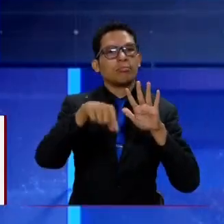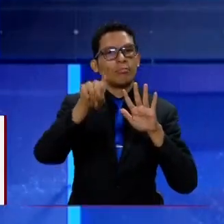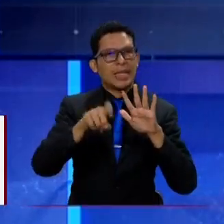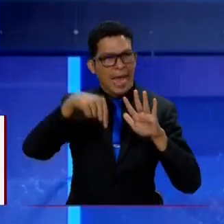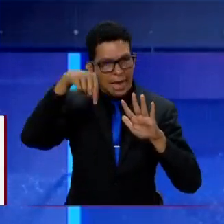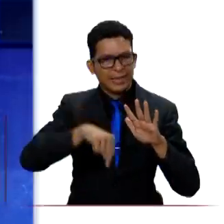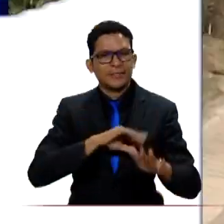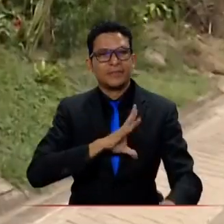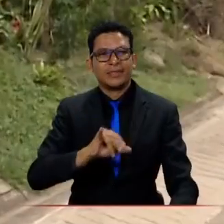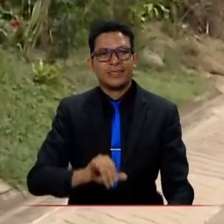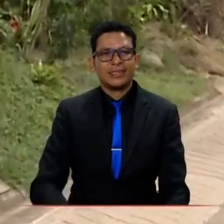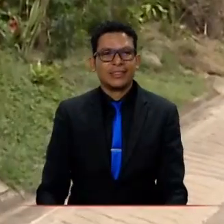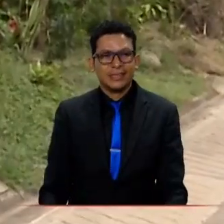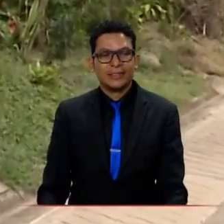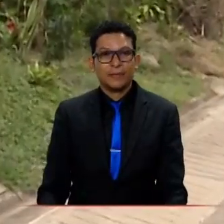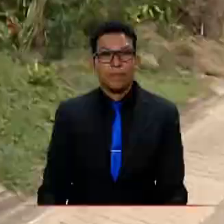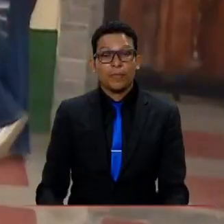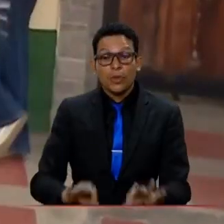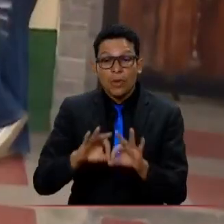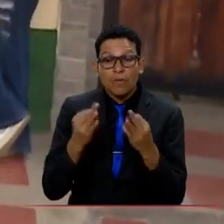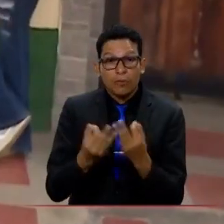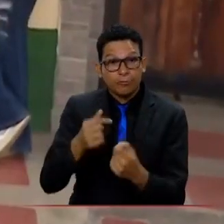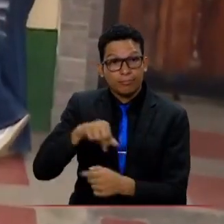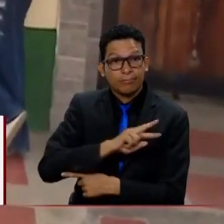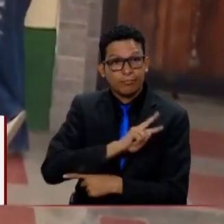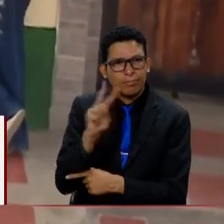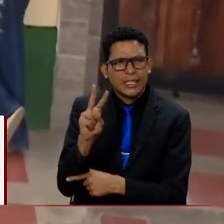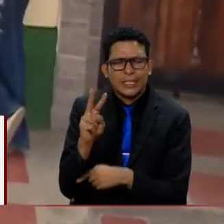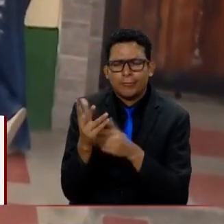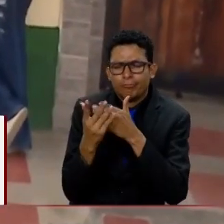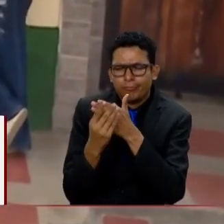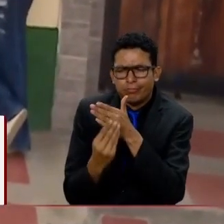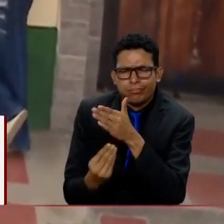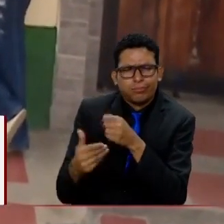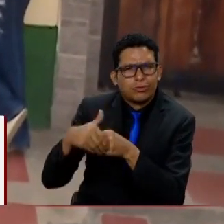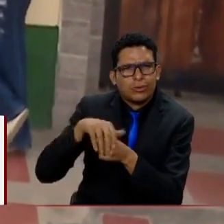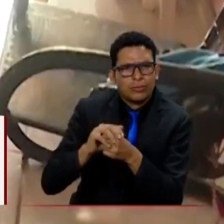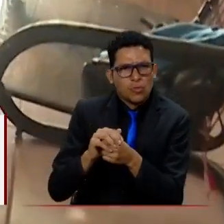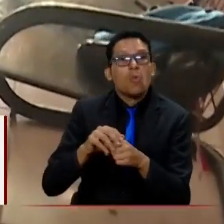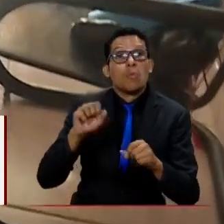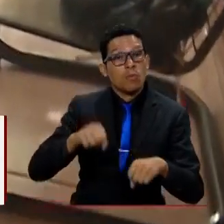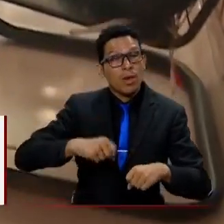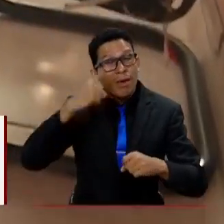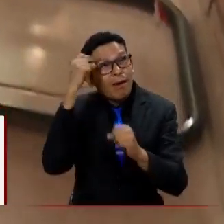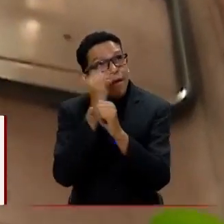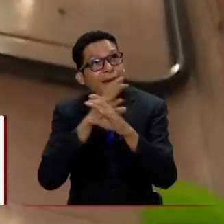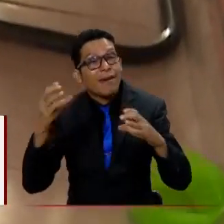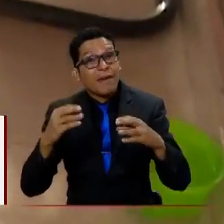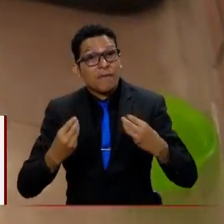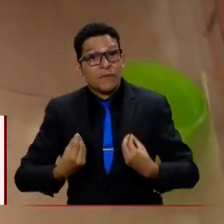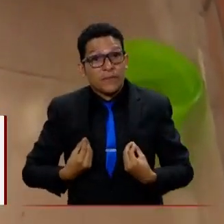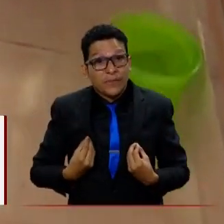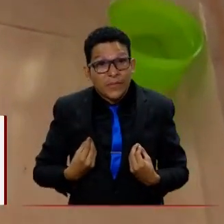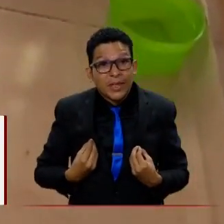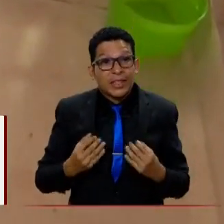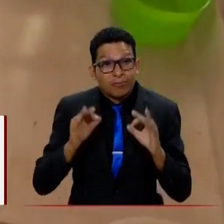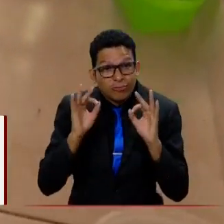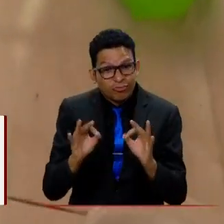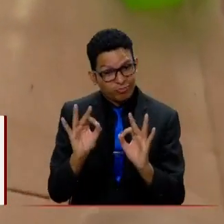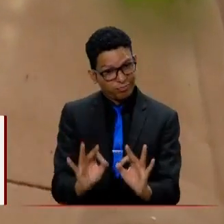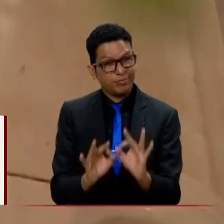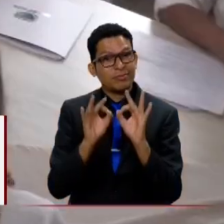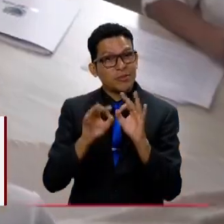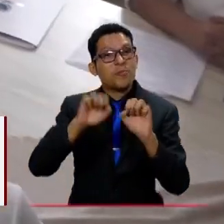COP16. Las familias vallecaucanas más vulnerables del departamento podrán hacer realidad el sueño de habitar casas con condiciones